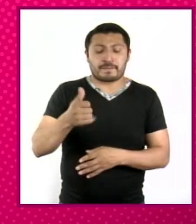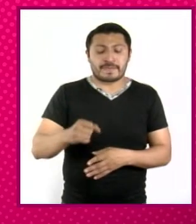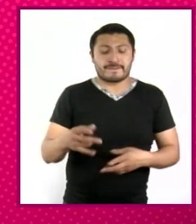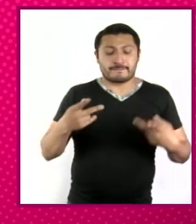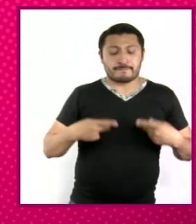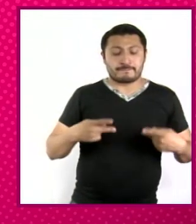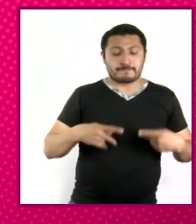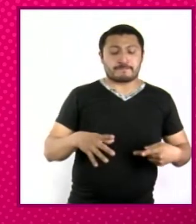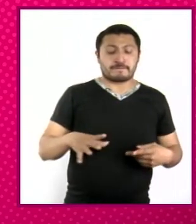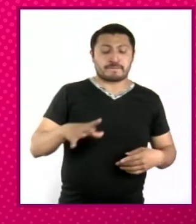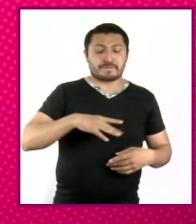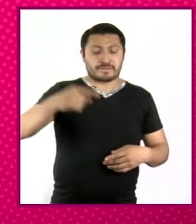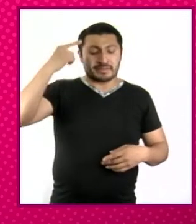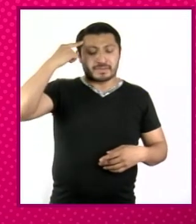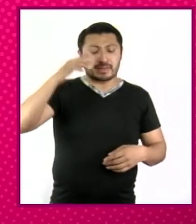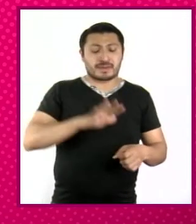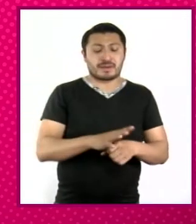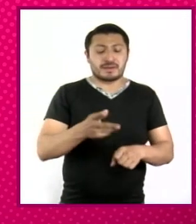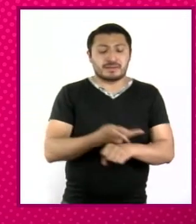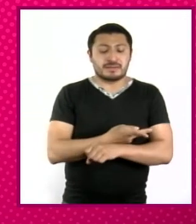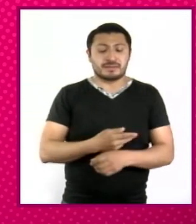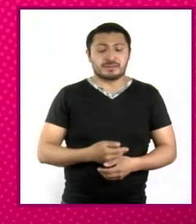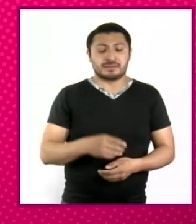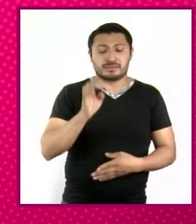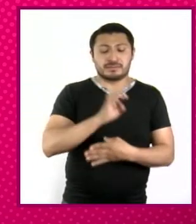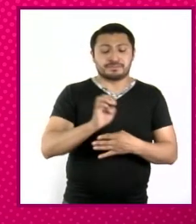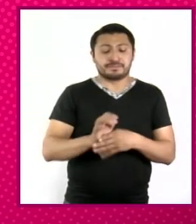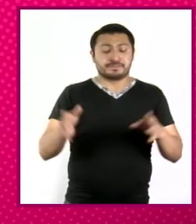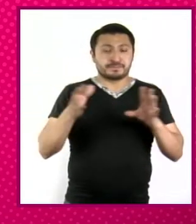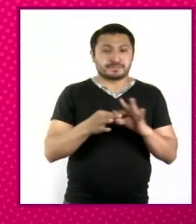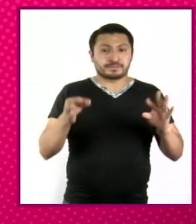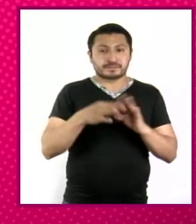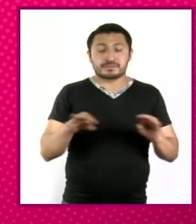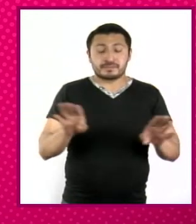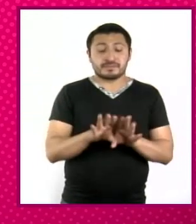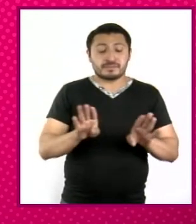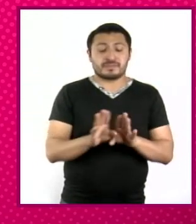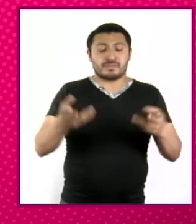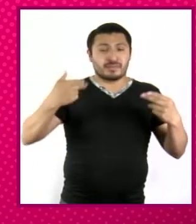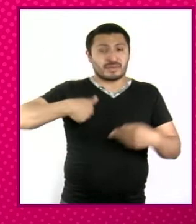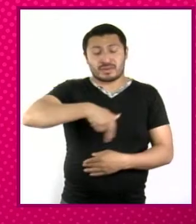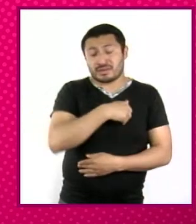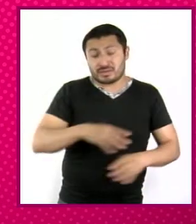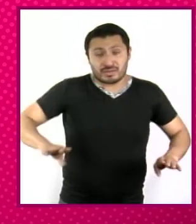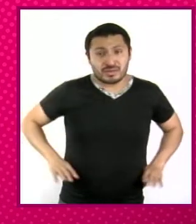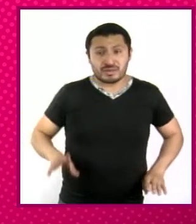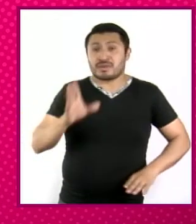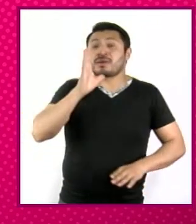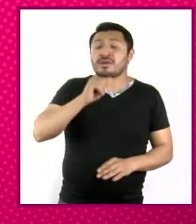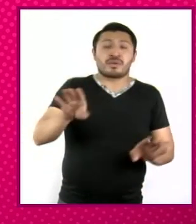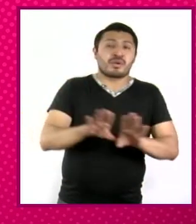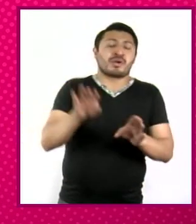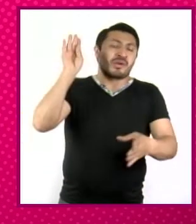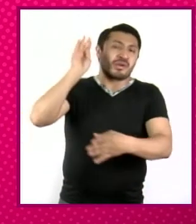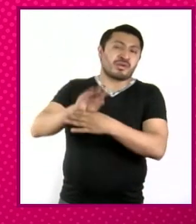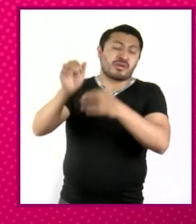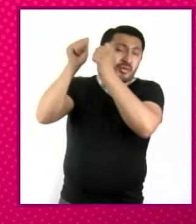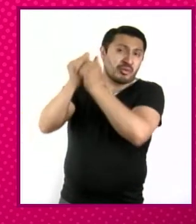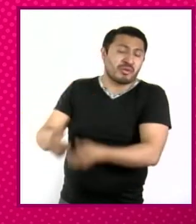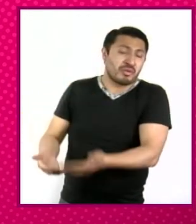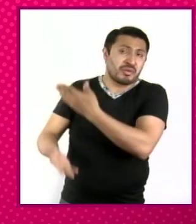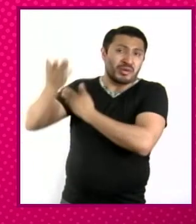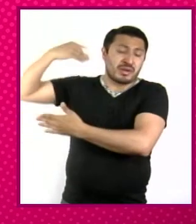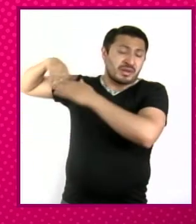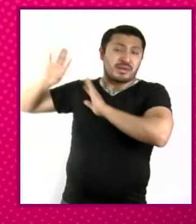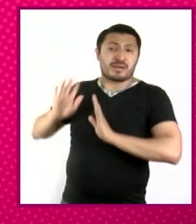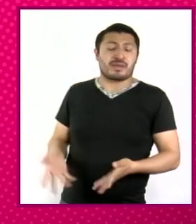personas tenían mucho en mente lo que estaba ocurriendo. Entonces, las explicaciones de cómo somos no pueden quedarse ancladas solamente en una